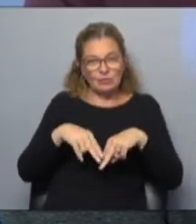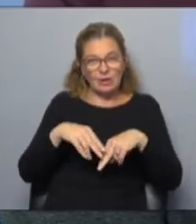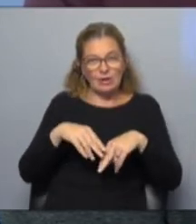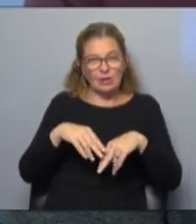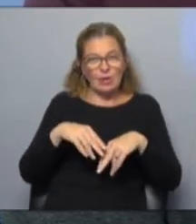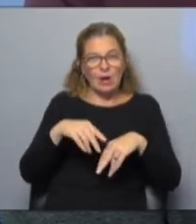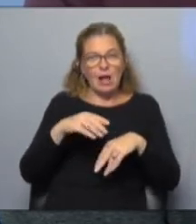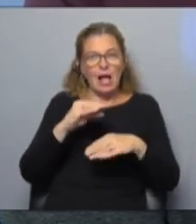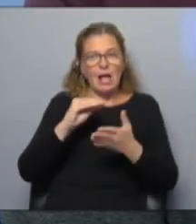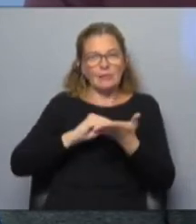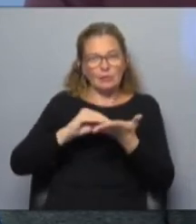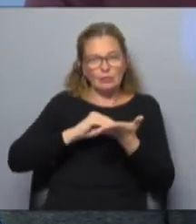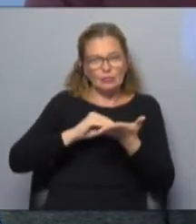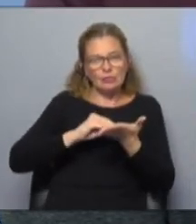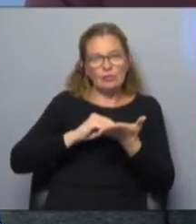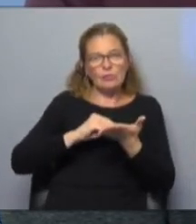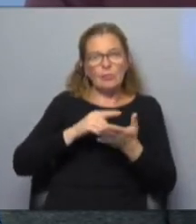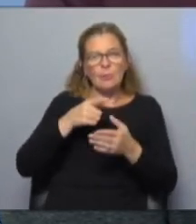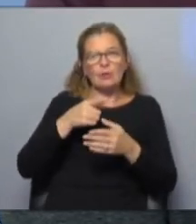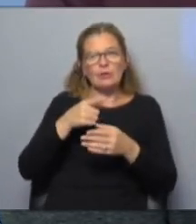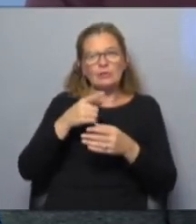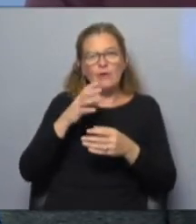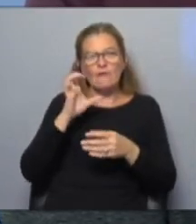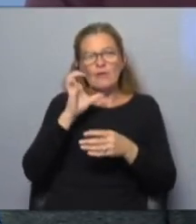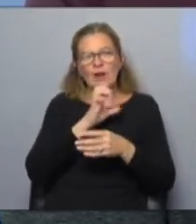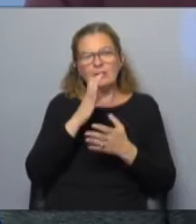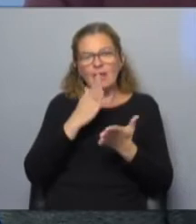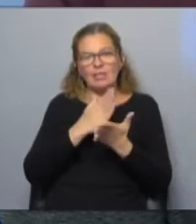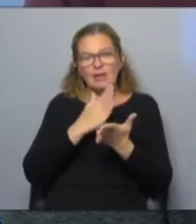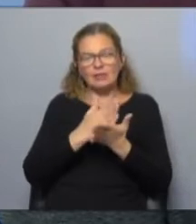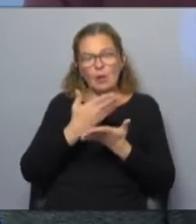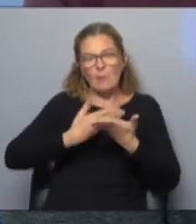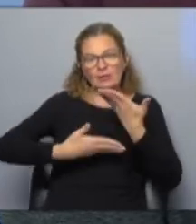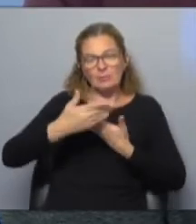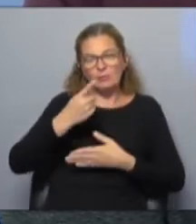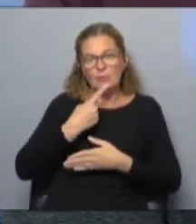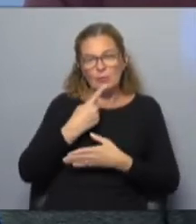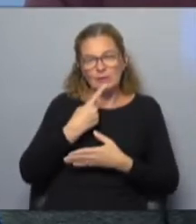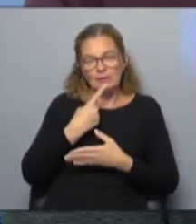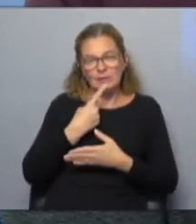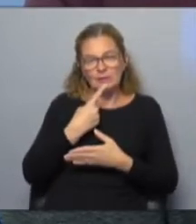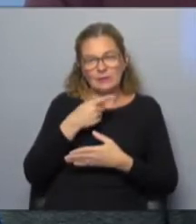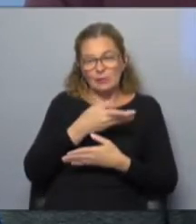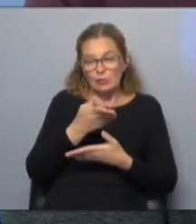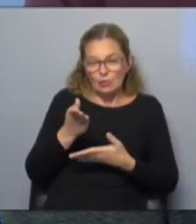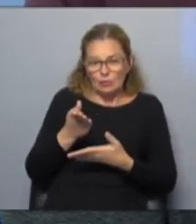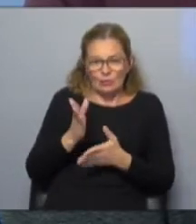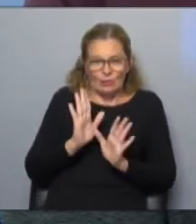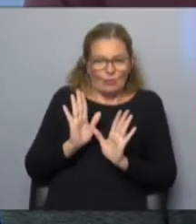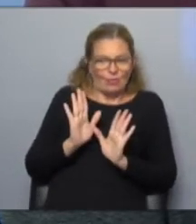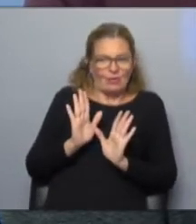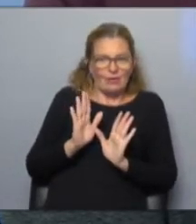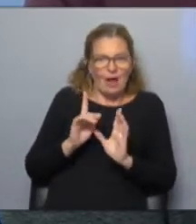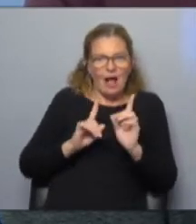el Tribunal de lo Contencioso Administrativo porque a nosotros se nos violentó el derecho a participación política a nosotros se nos violentó